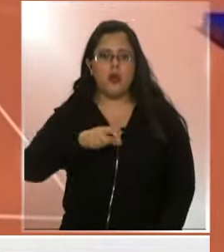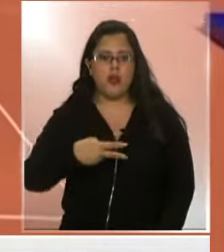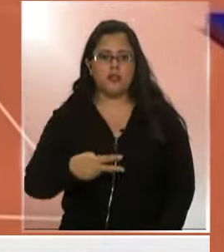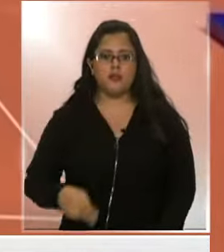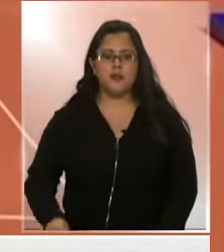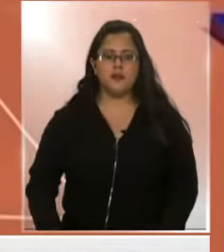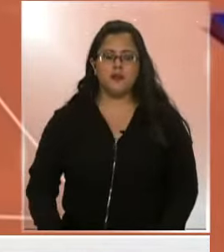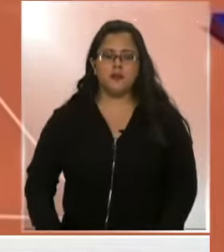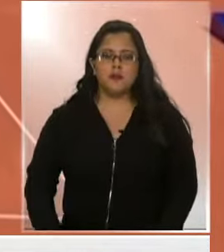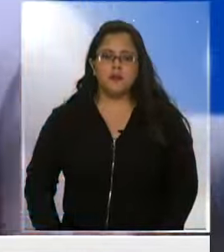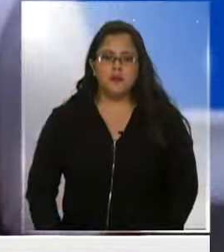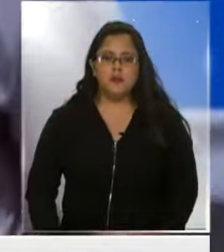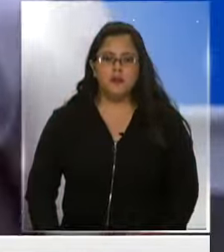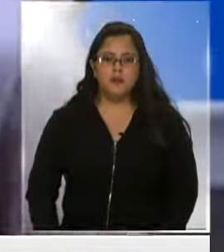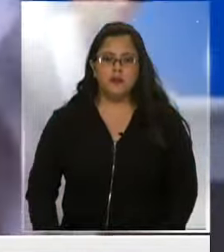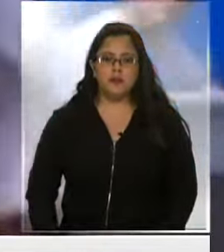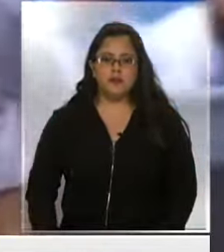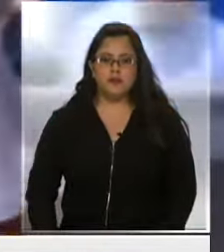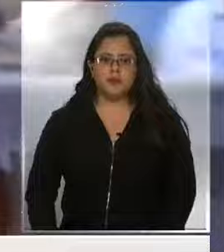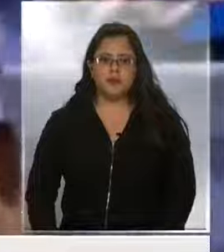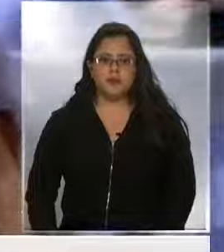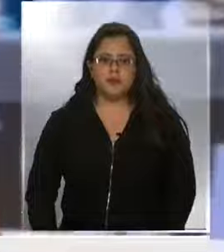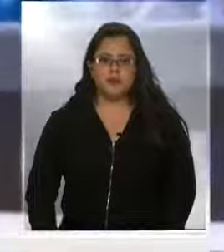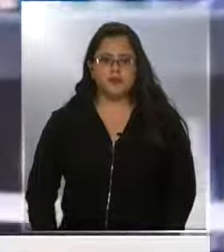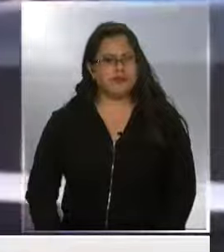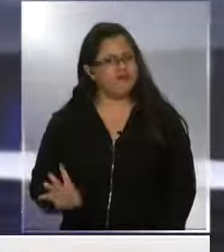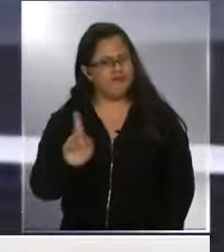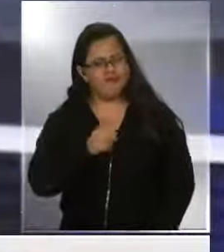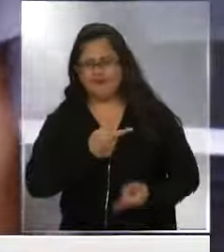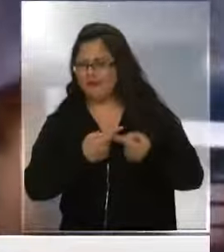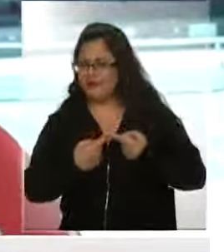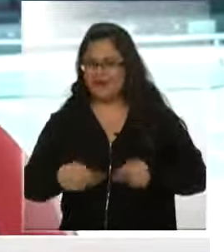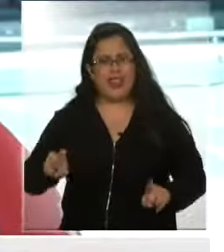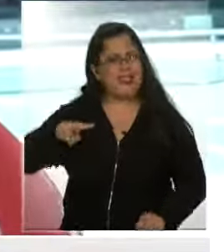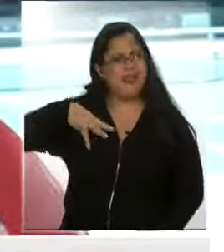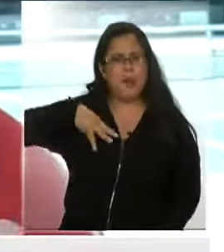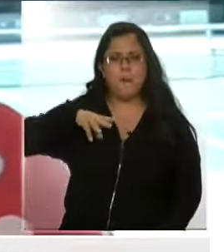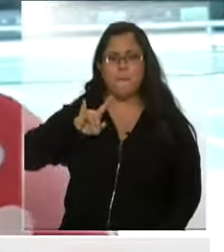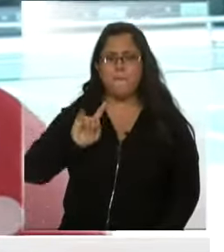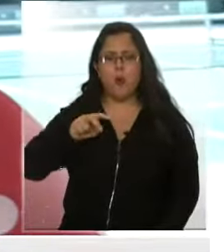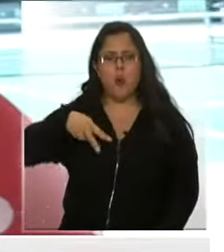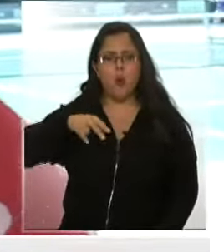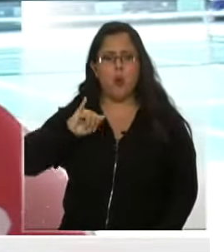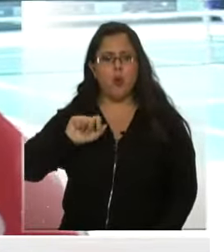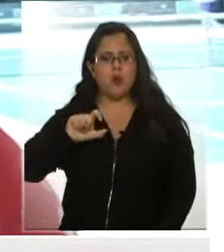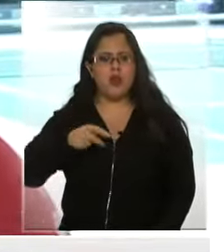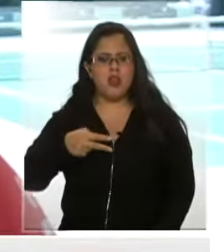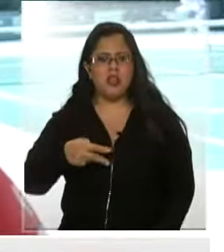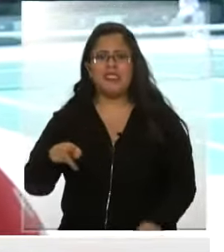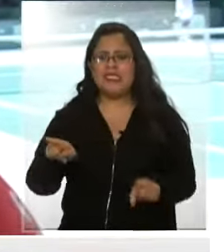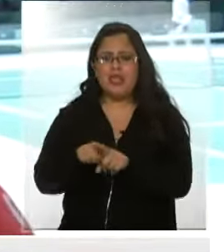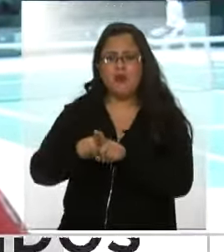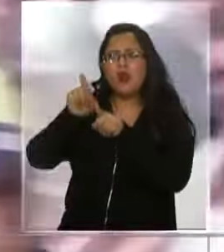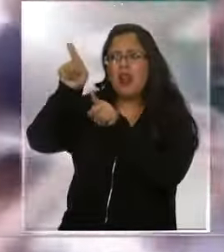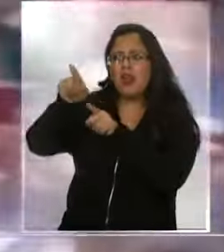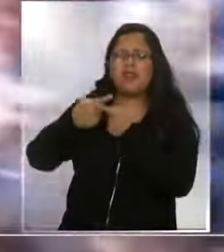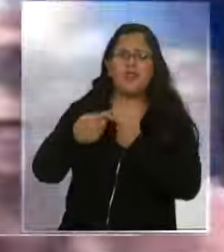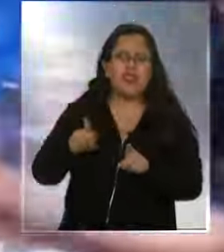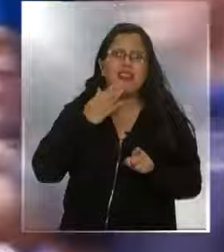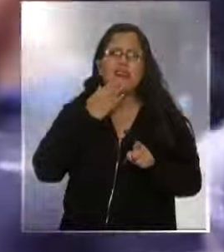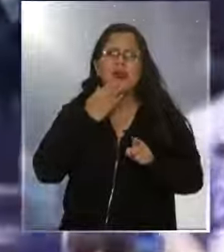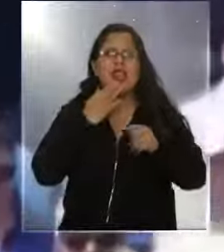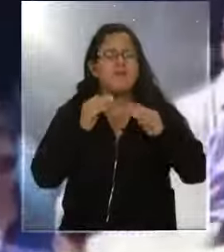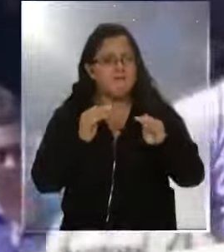No, well done. No, es muy distinto, creo que Múnich, bueno, había altura, pero otra superficie totalmente